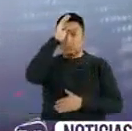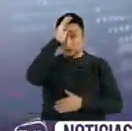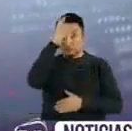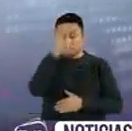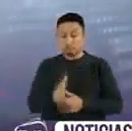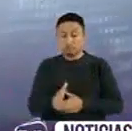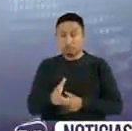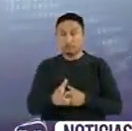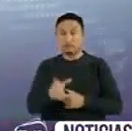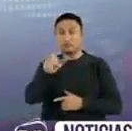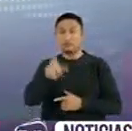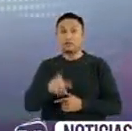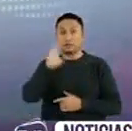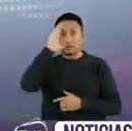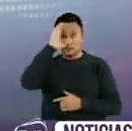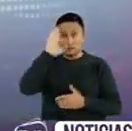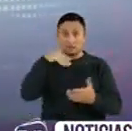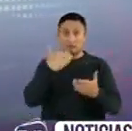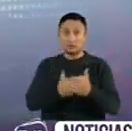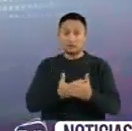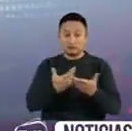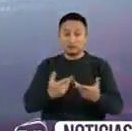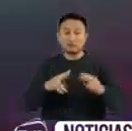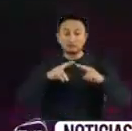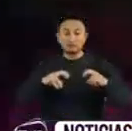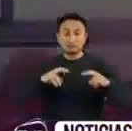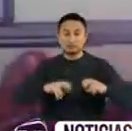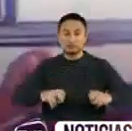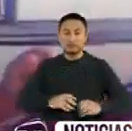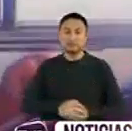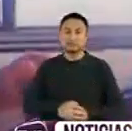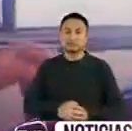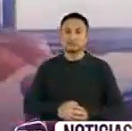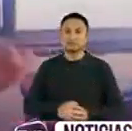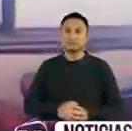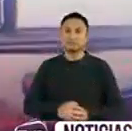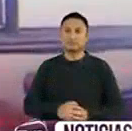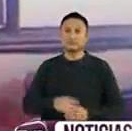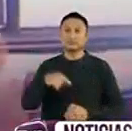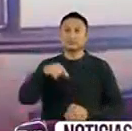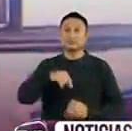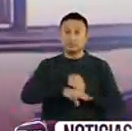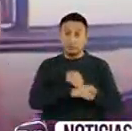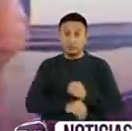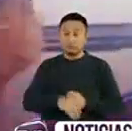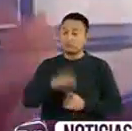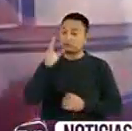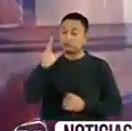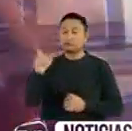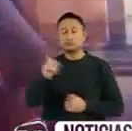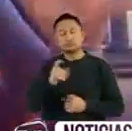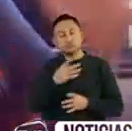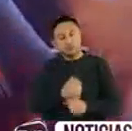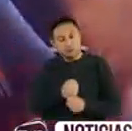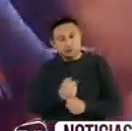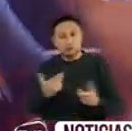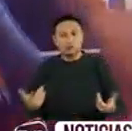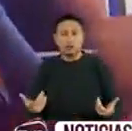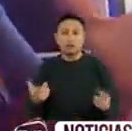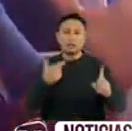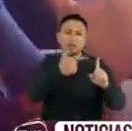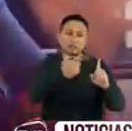hasta donde llegaron agentes de criminalística para levantar indicios. Demasiado, están robando, queremos seguridad, ya nos están